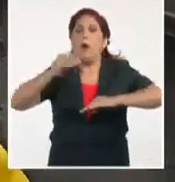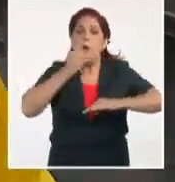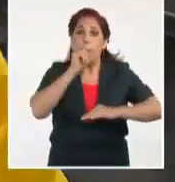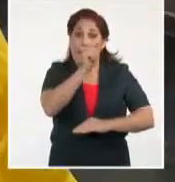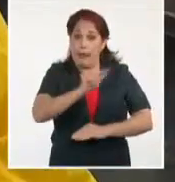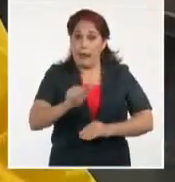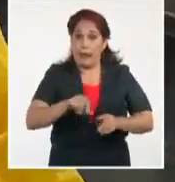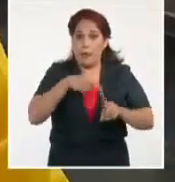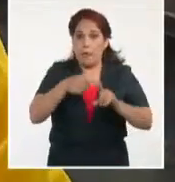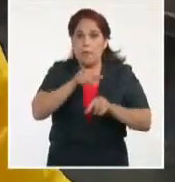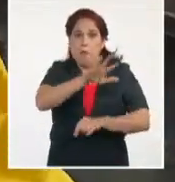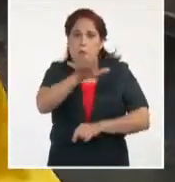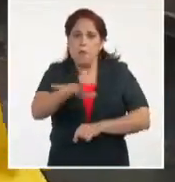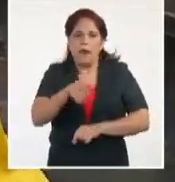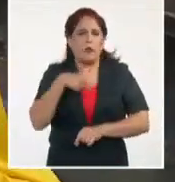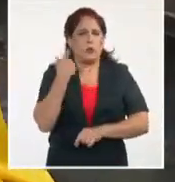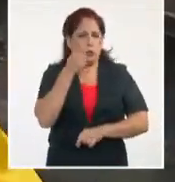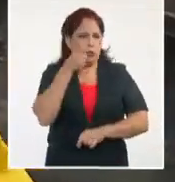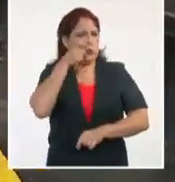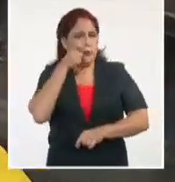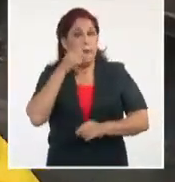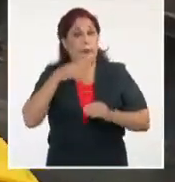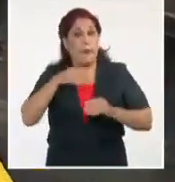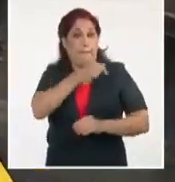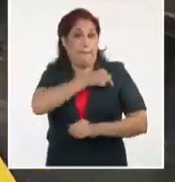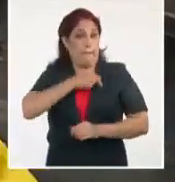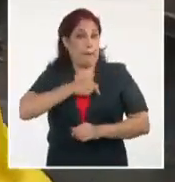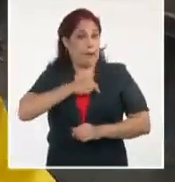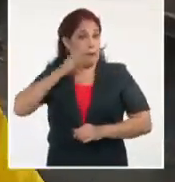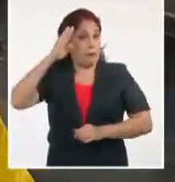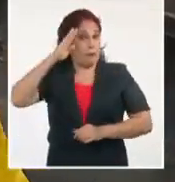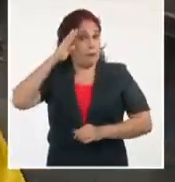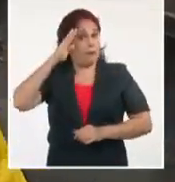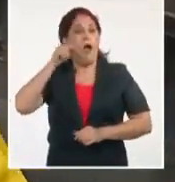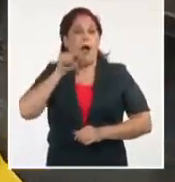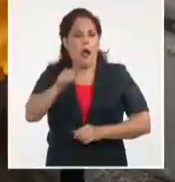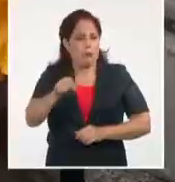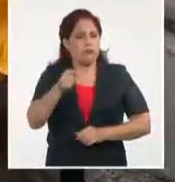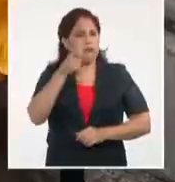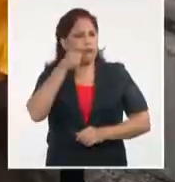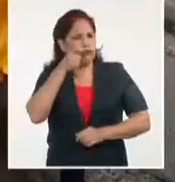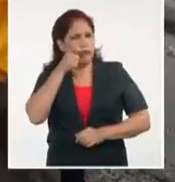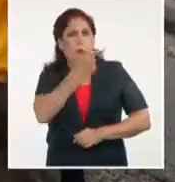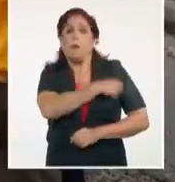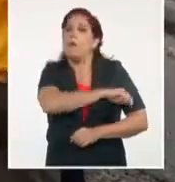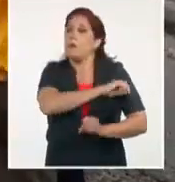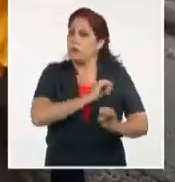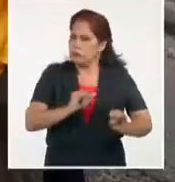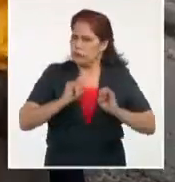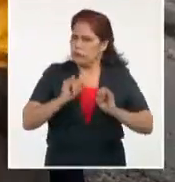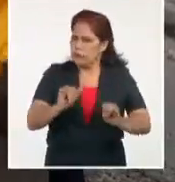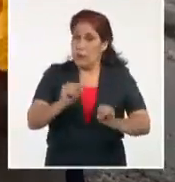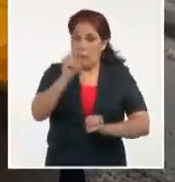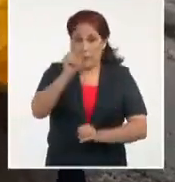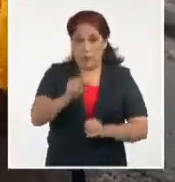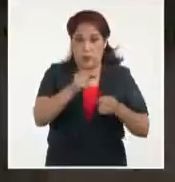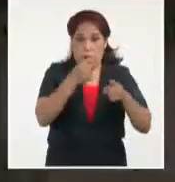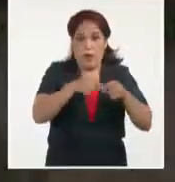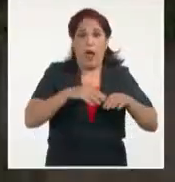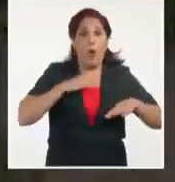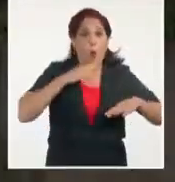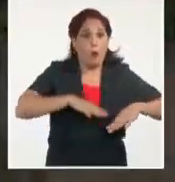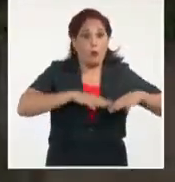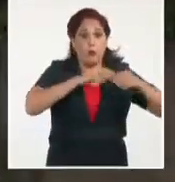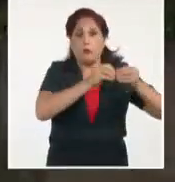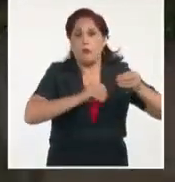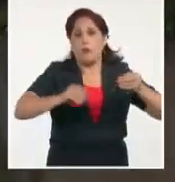estamos monitoreando, nos están ayudando en Minin, los grupos de trabajo político y ideológico, la información al pueblo. La evacuación de personas y la protección de